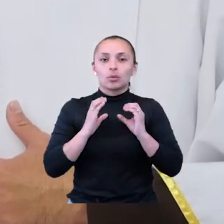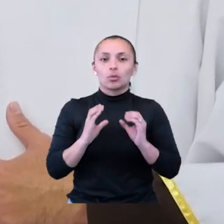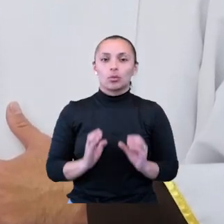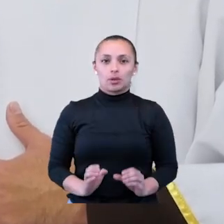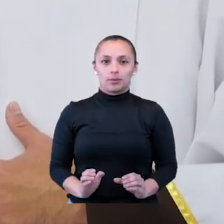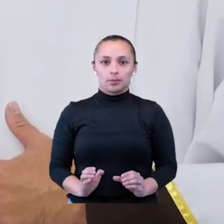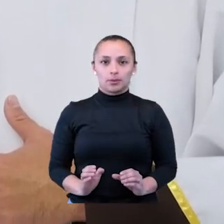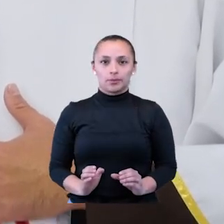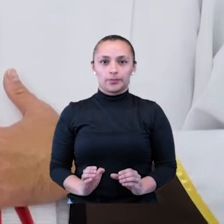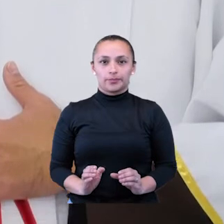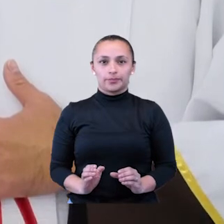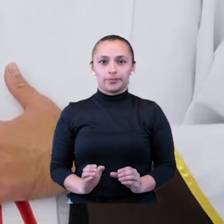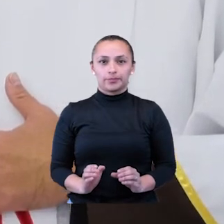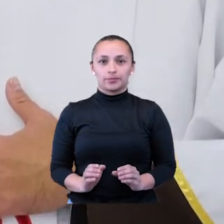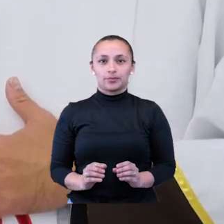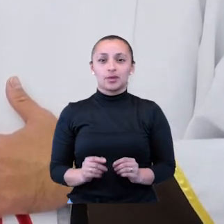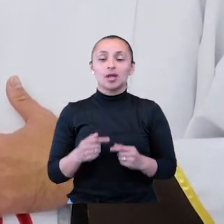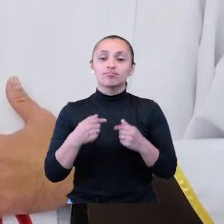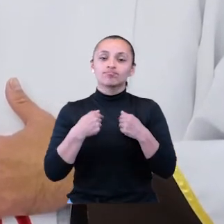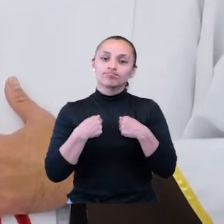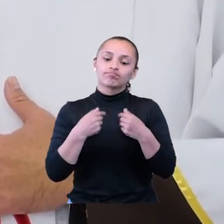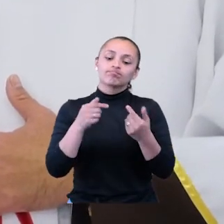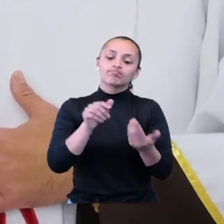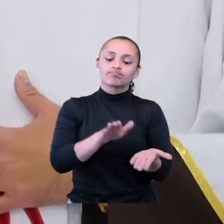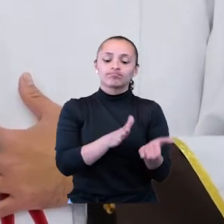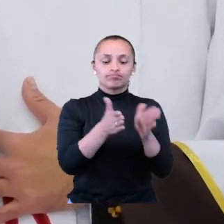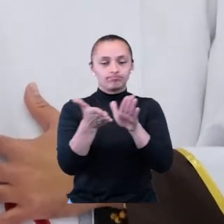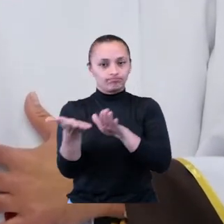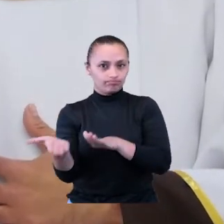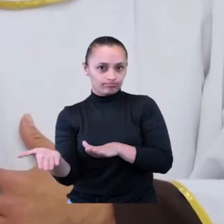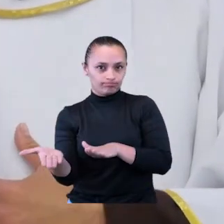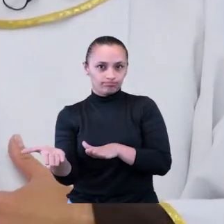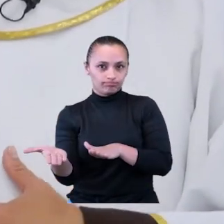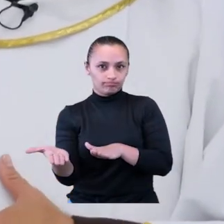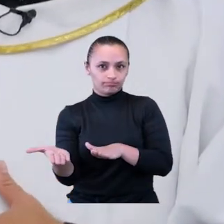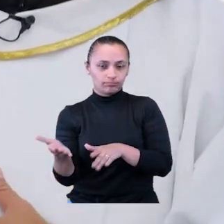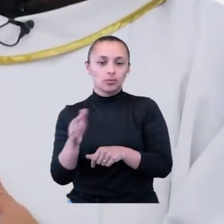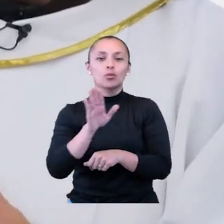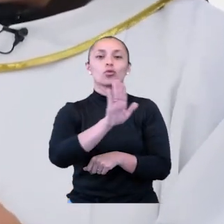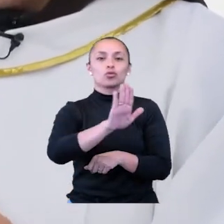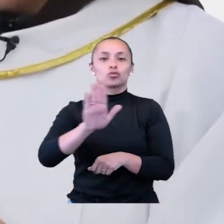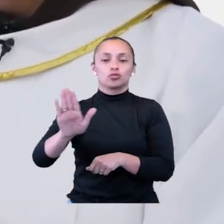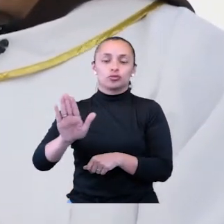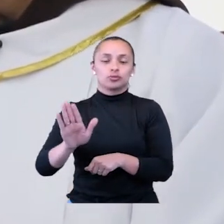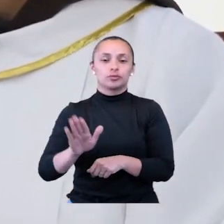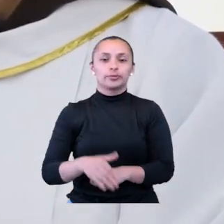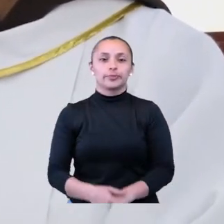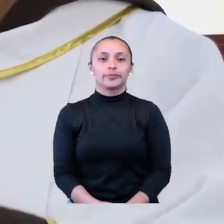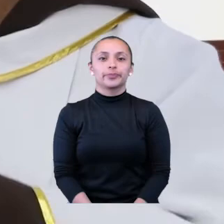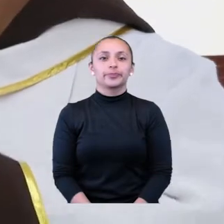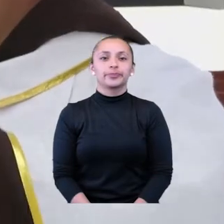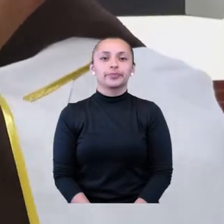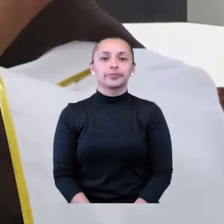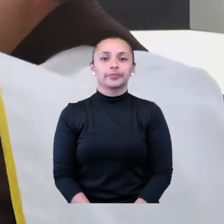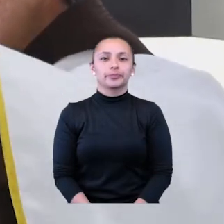mi cuerpo que será entregado por ustedes